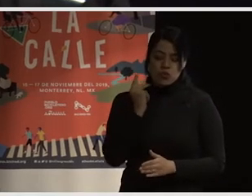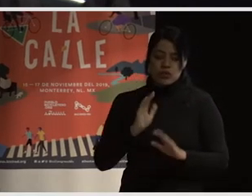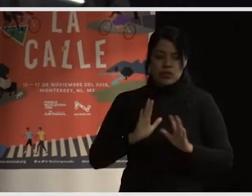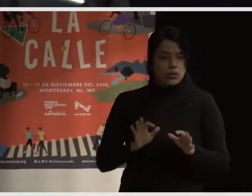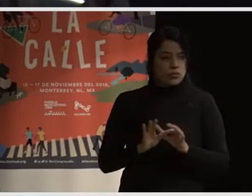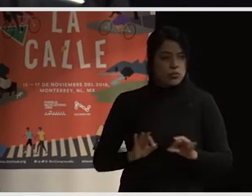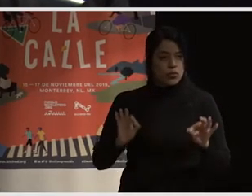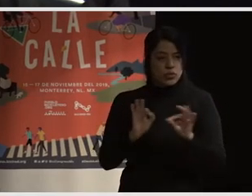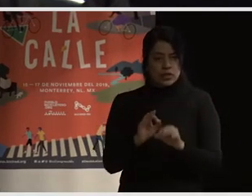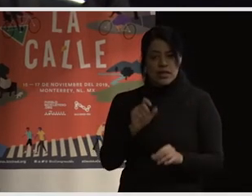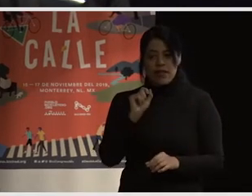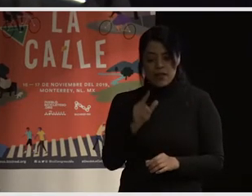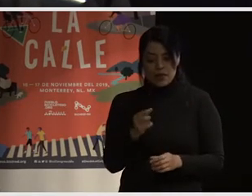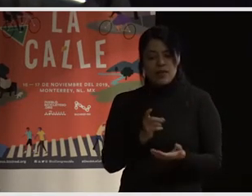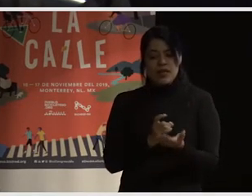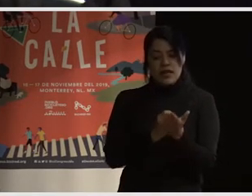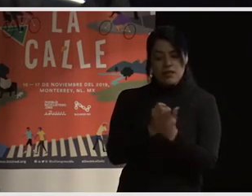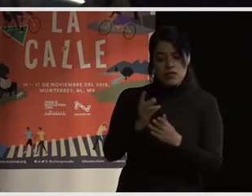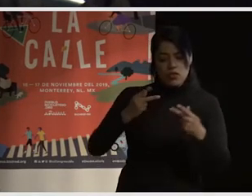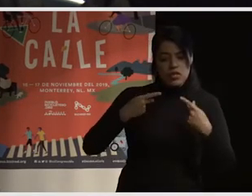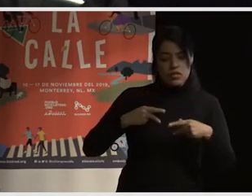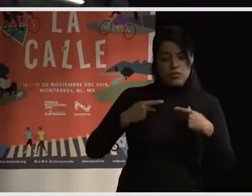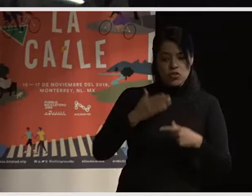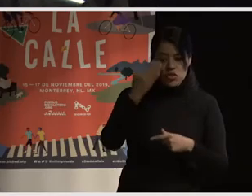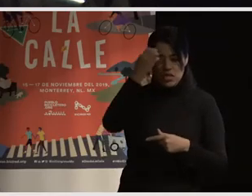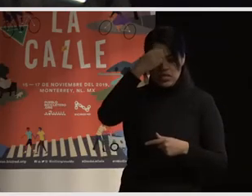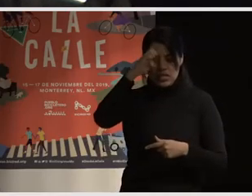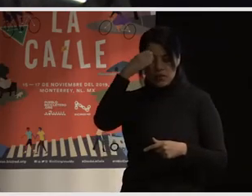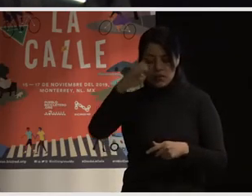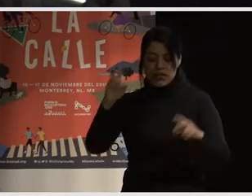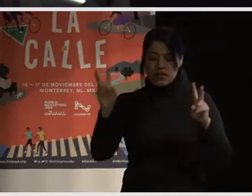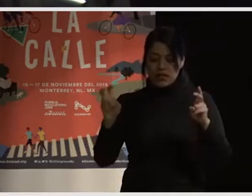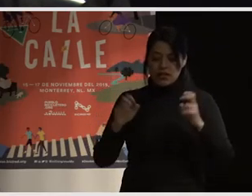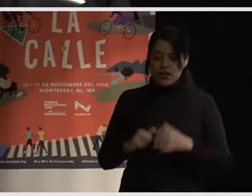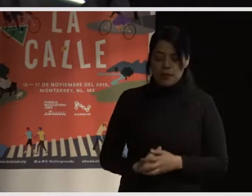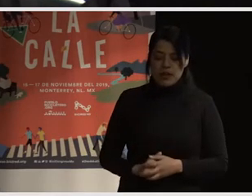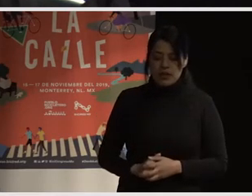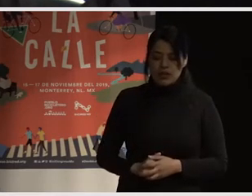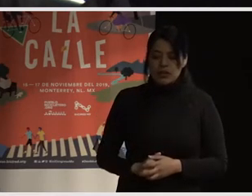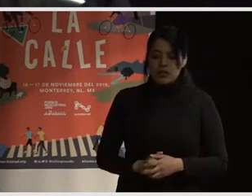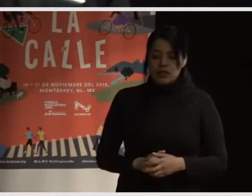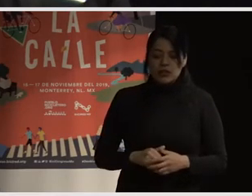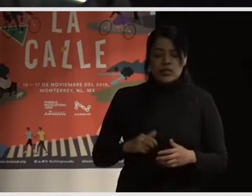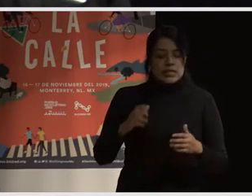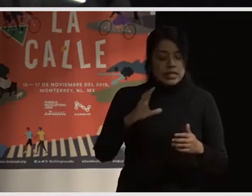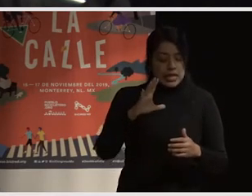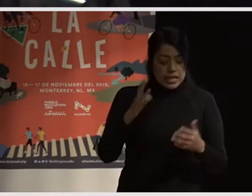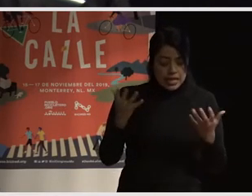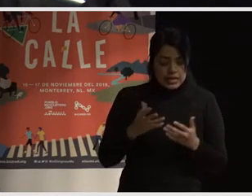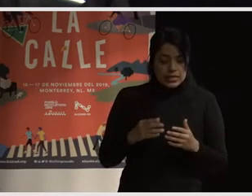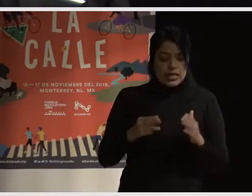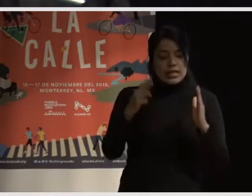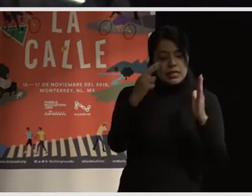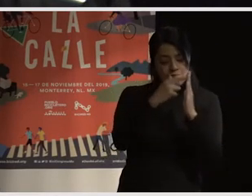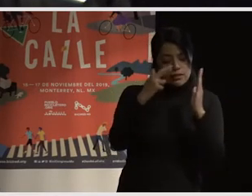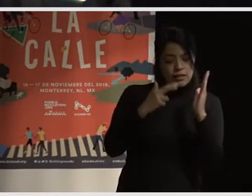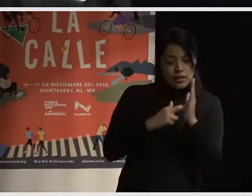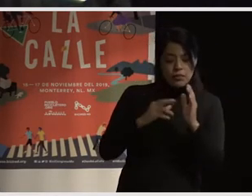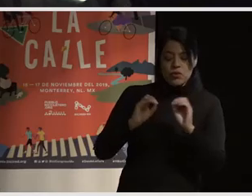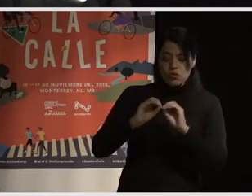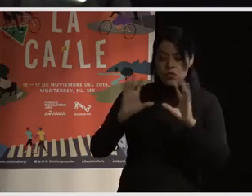la decisión los técnicos ahí es donde nos tenemos que agarrar y entonces construir normativas muy claras dejar